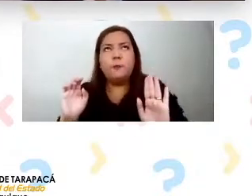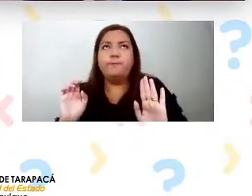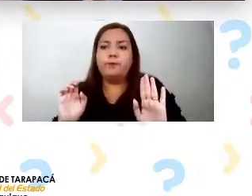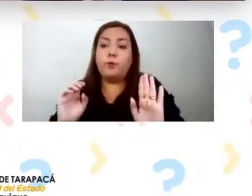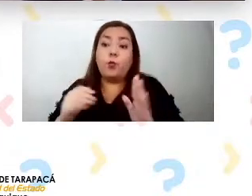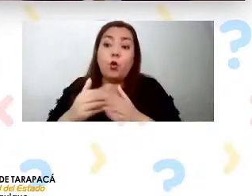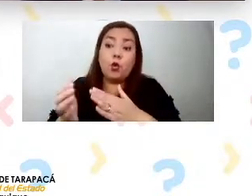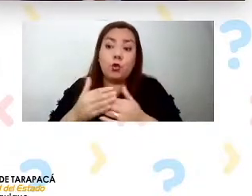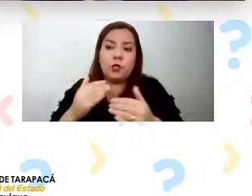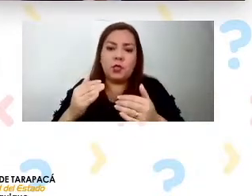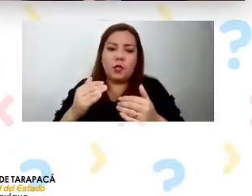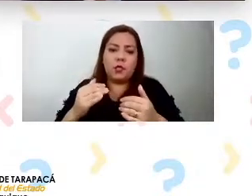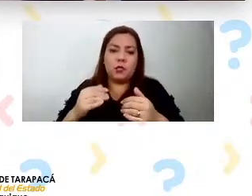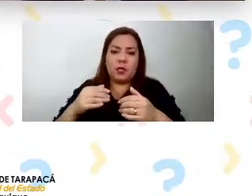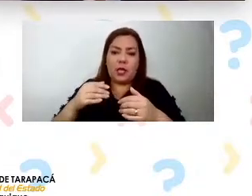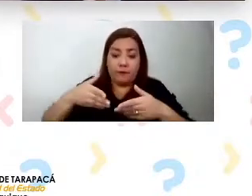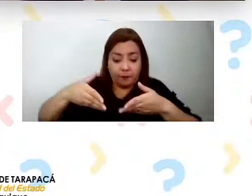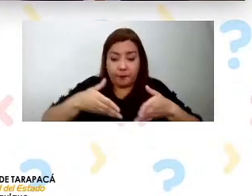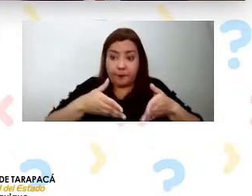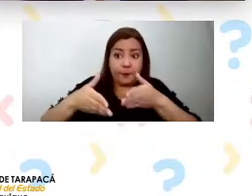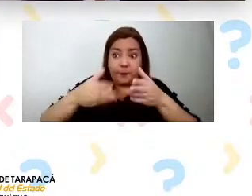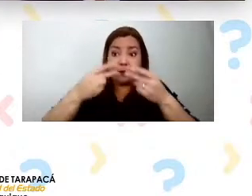dónde circulan estas aguas.